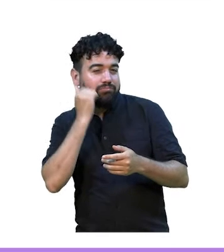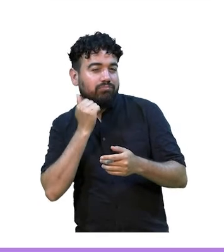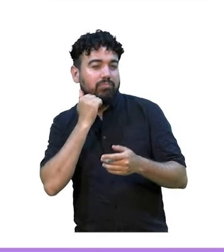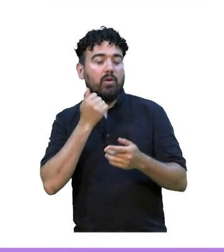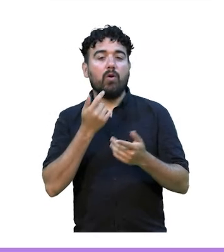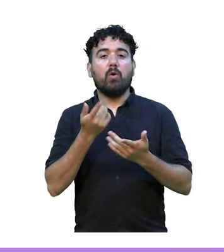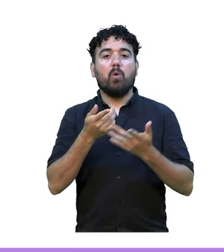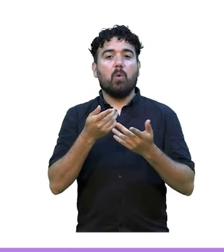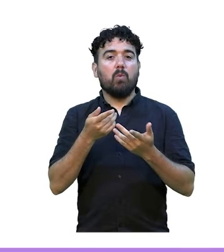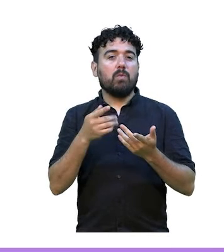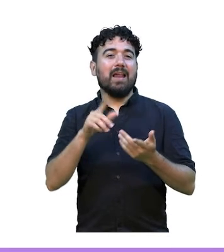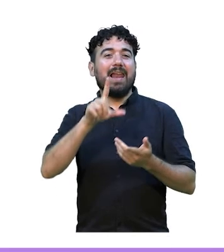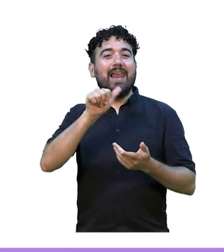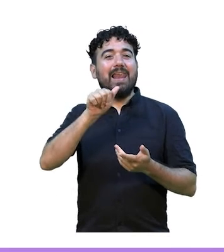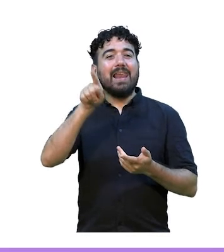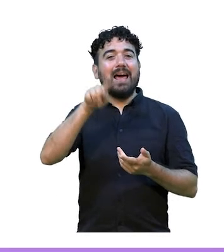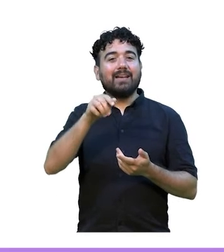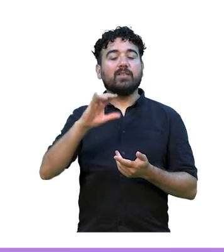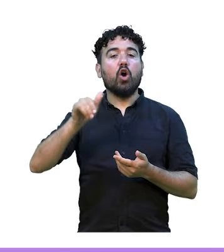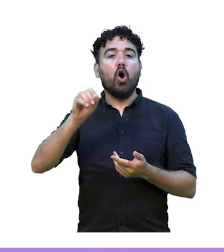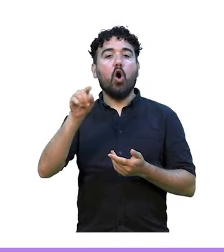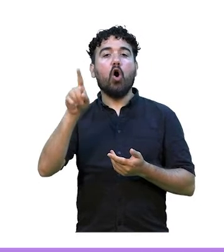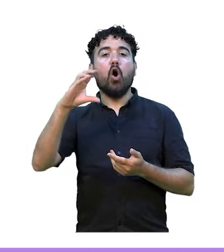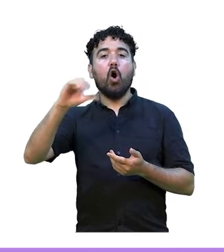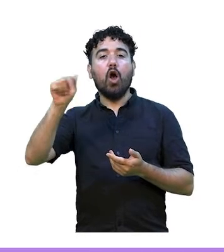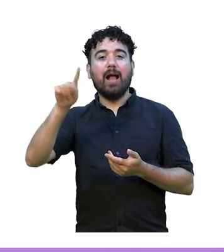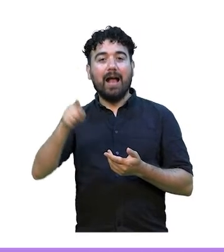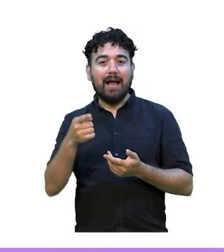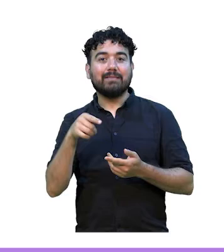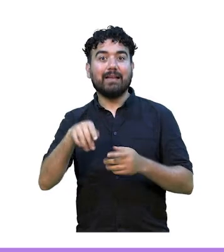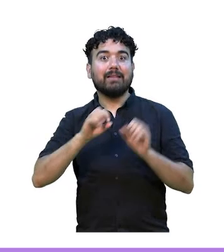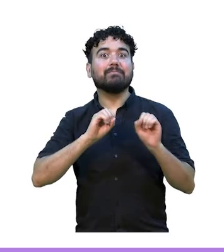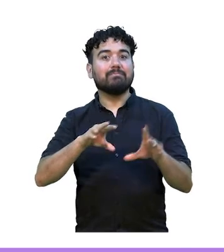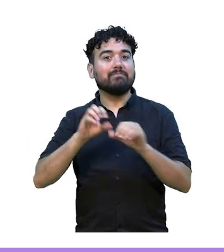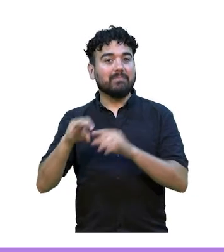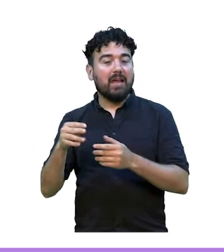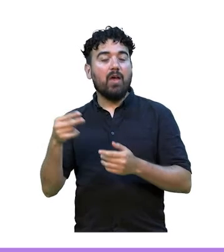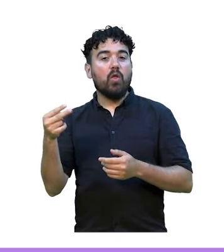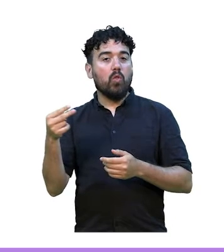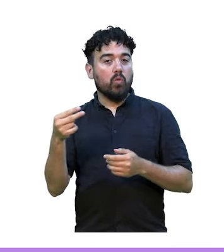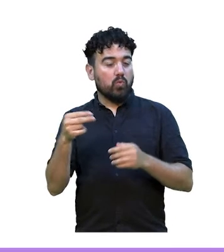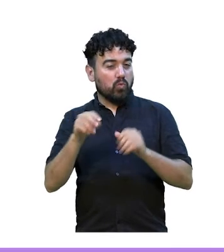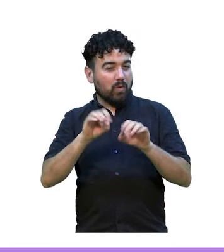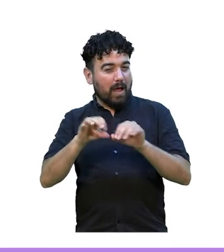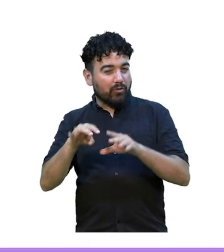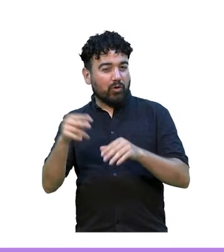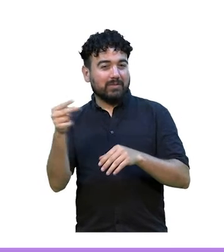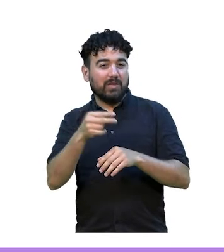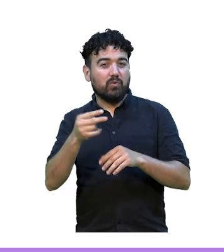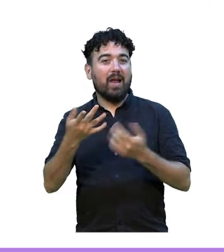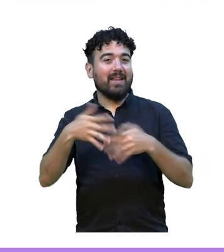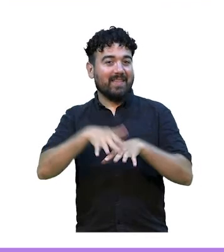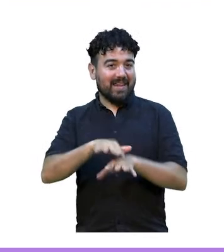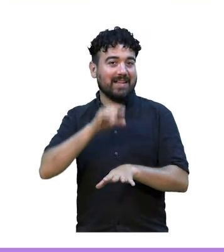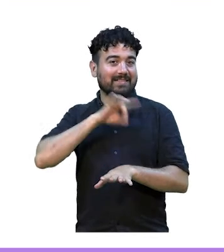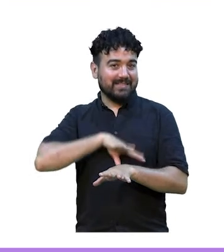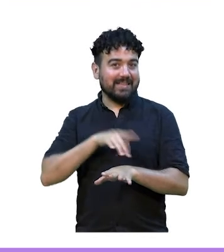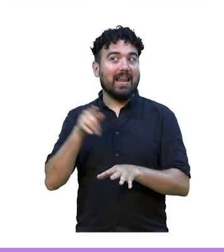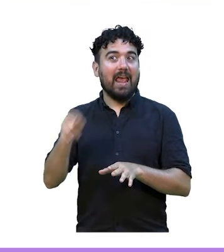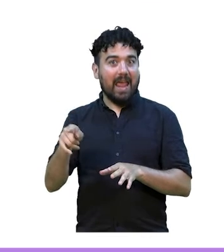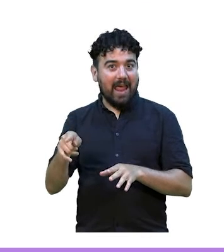afectividad y sexualidad, las JOCAS, uno de los programas pioneros y más relevantes de educación sexual integral en